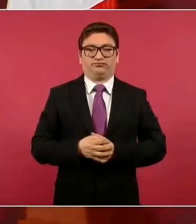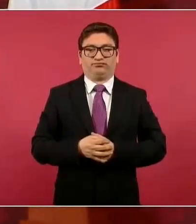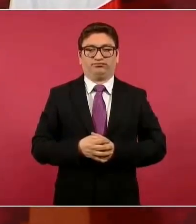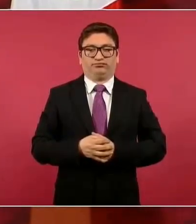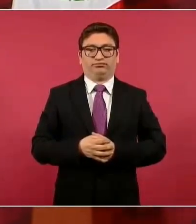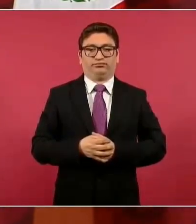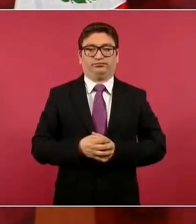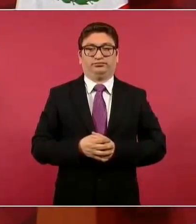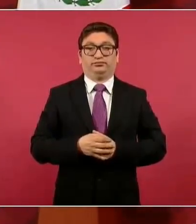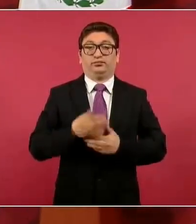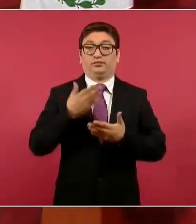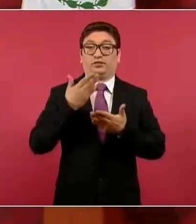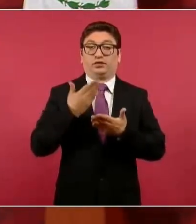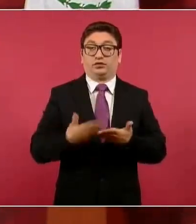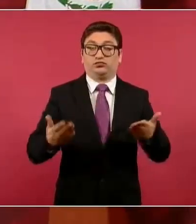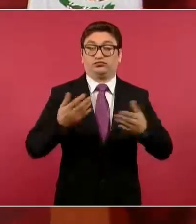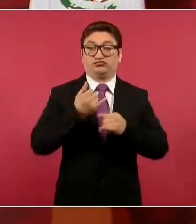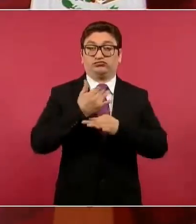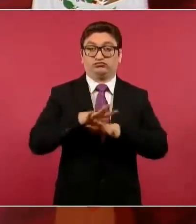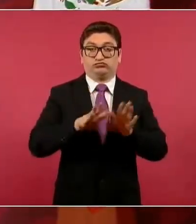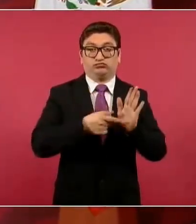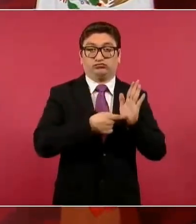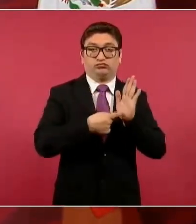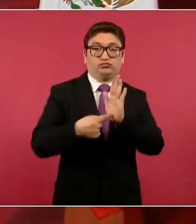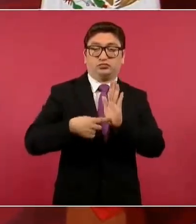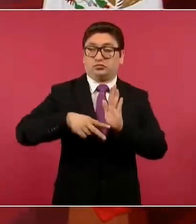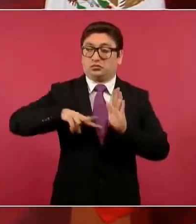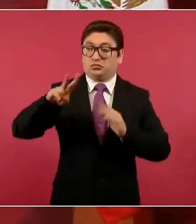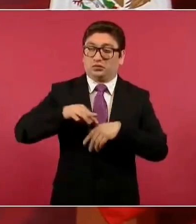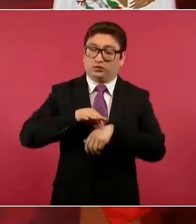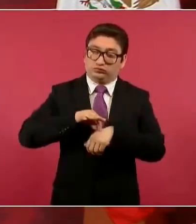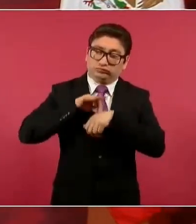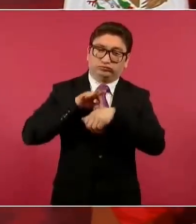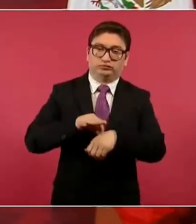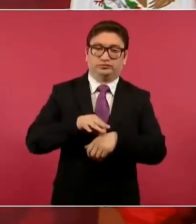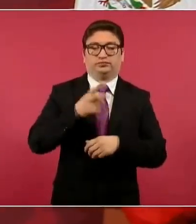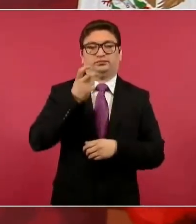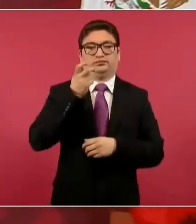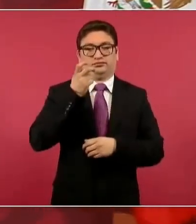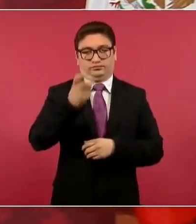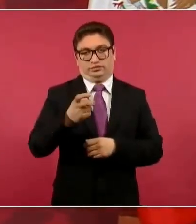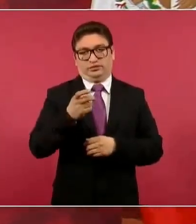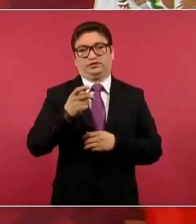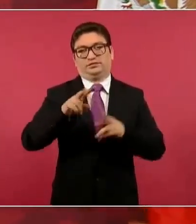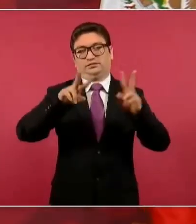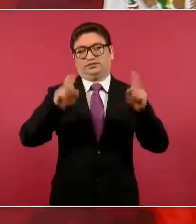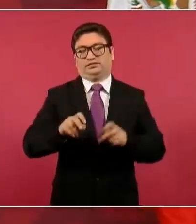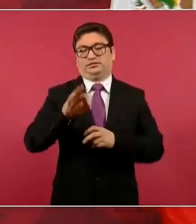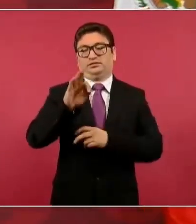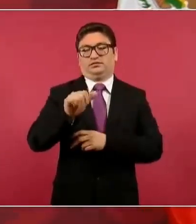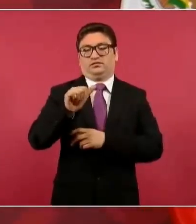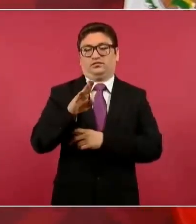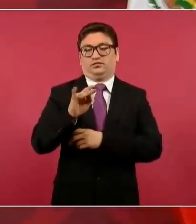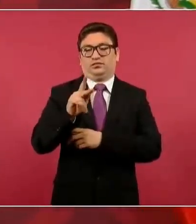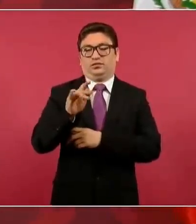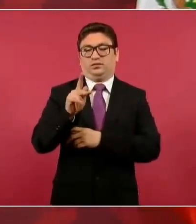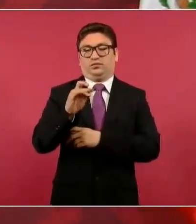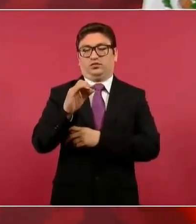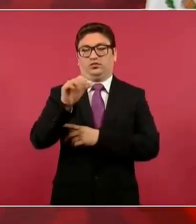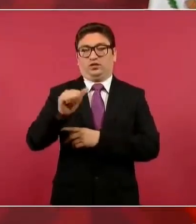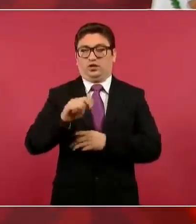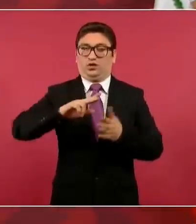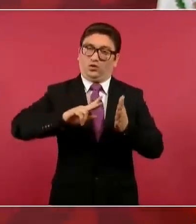se esté dando a conocer otra realidad. Bueno, pero eso es básicamente lo del FOBAPROA, que no se